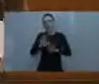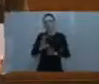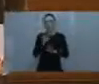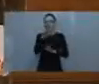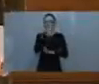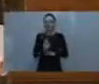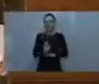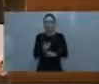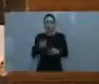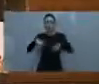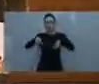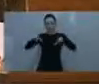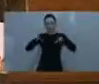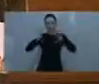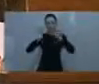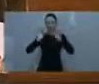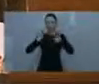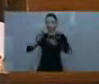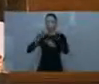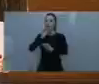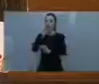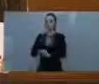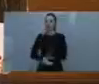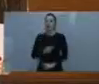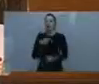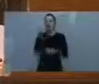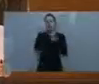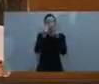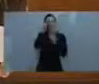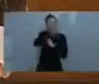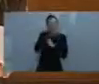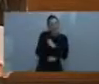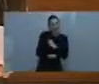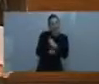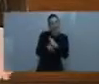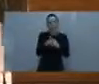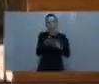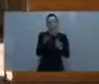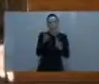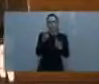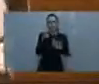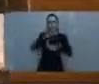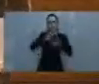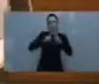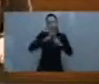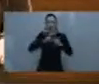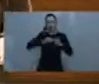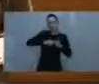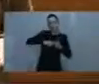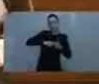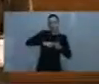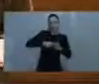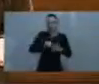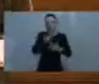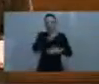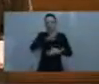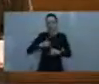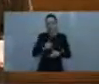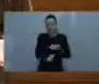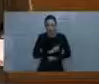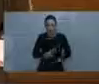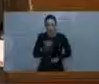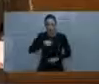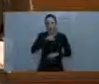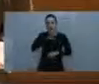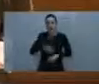actuar y de ser. Y yo creo que aquí no estamos para manías personales, señor Fernández. Estamos para resolver los